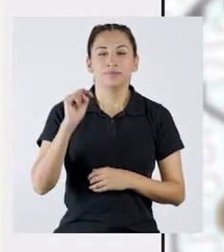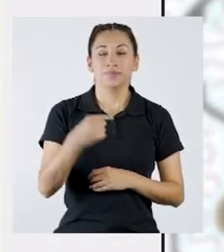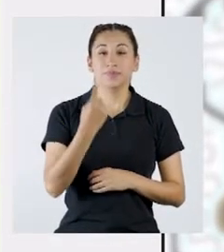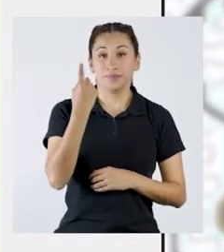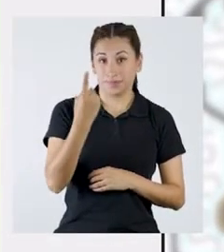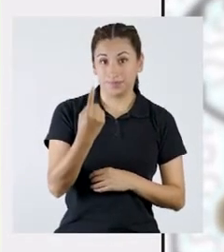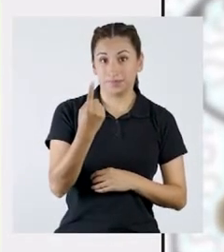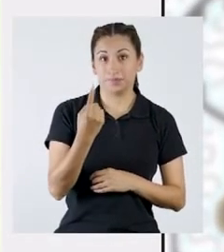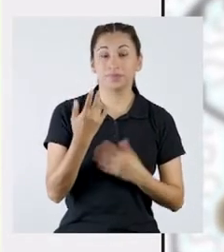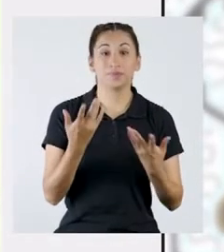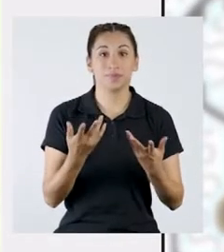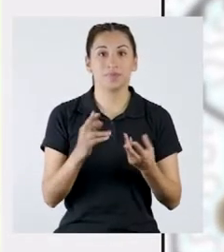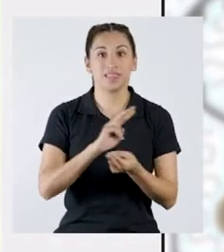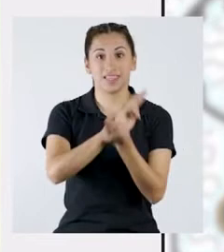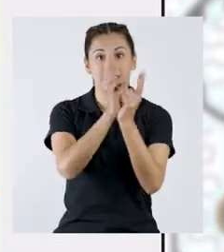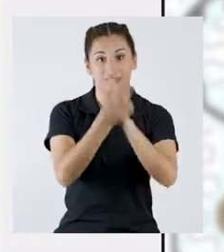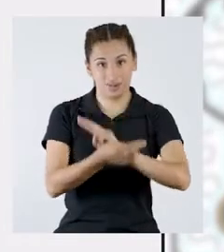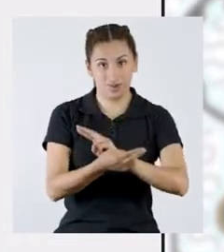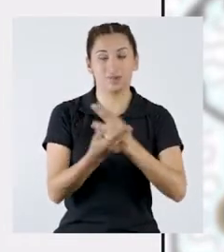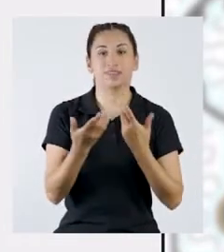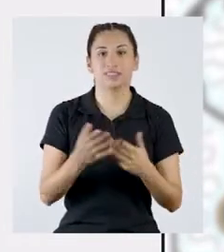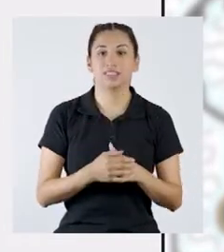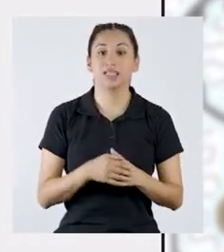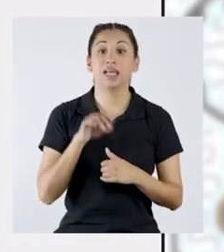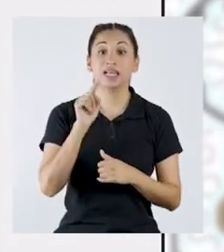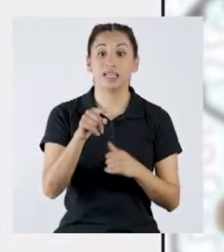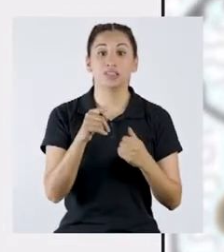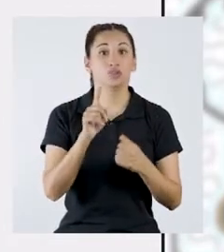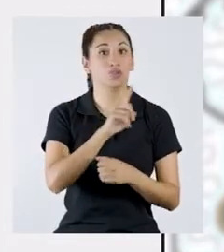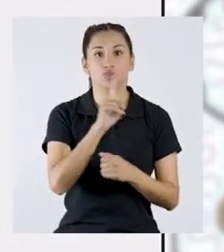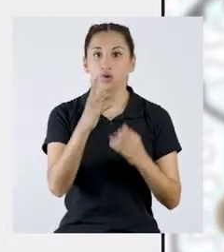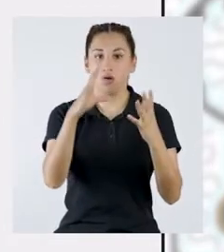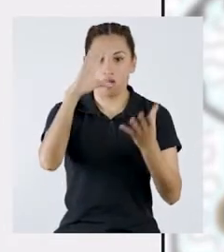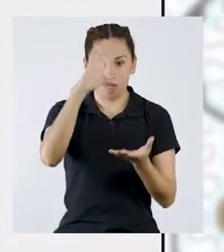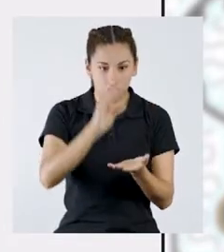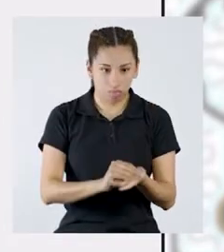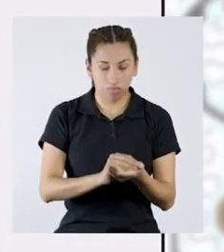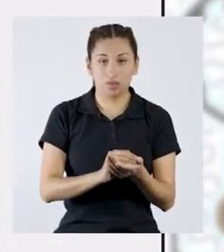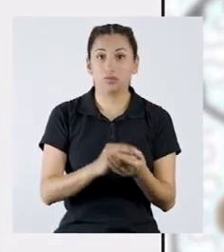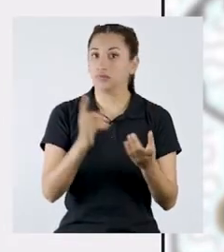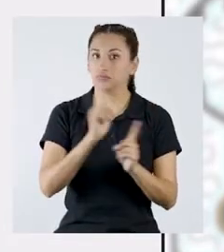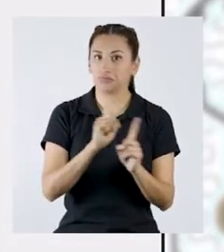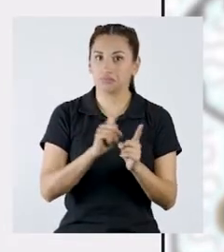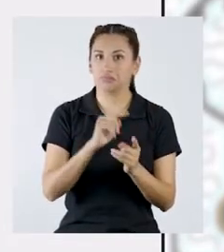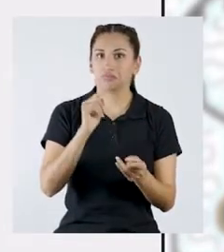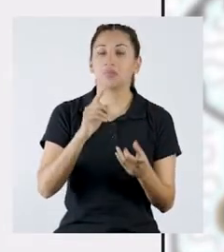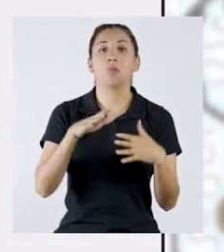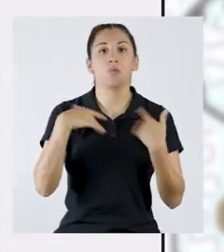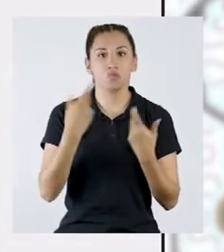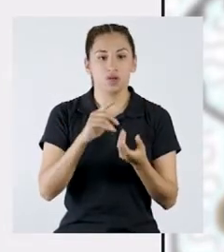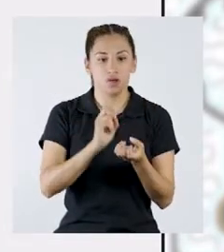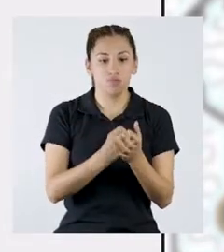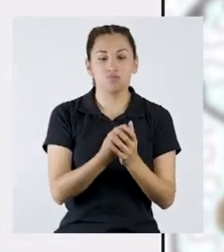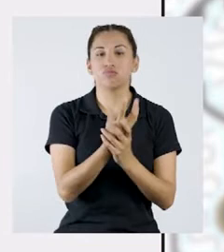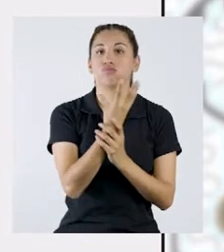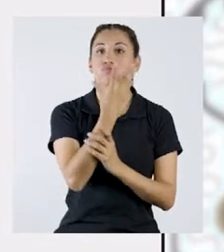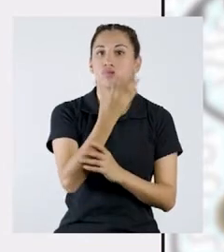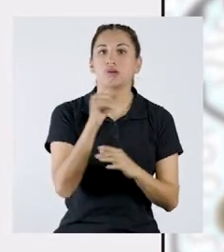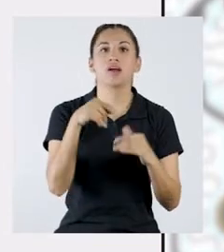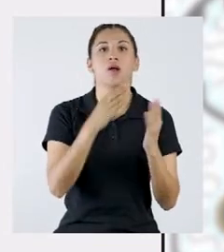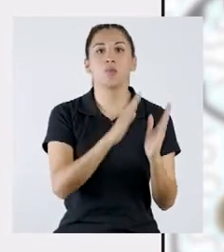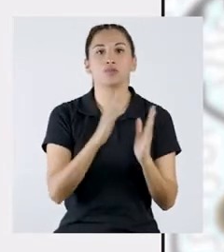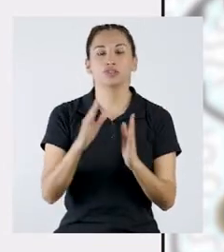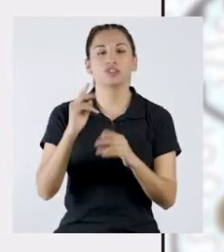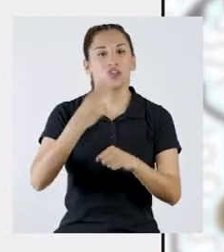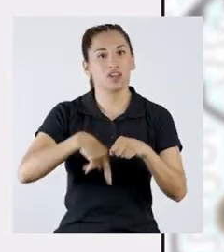En primer lugar, los recursos renovables. Estos no se agotan con su utilización y se pueden regenerar